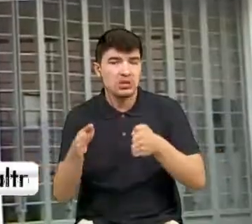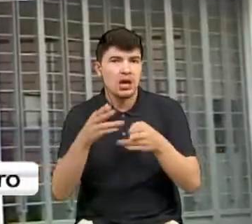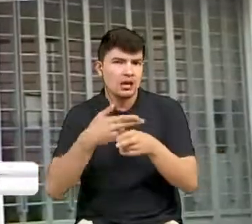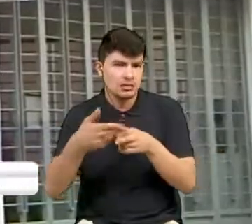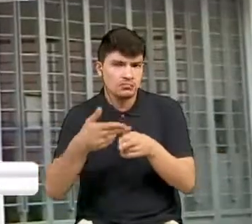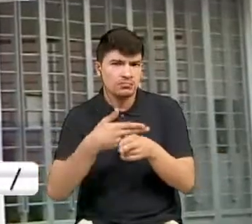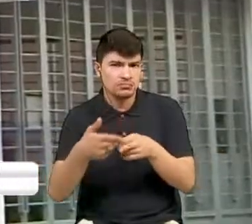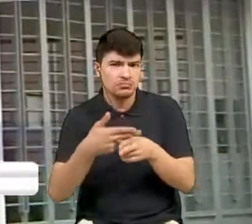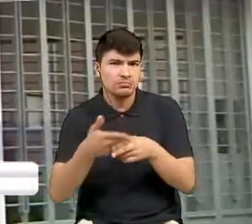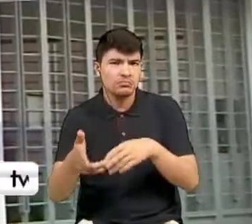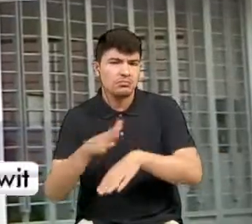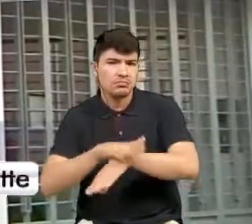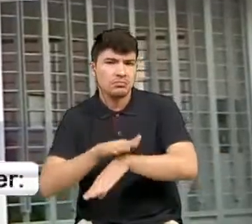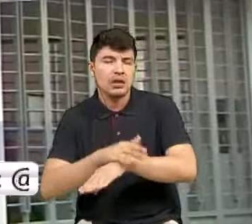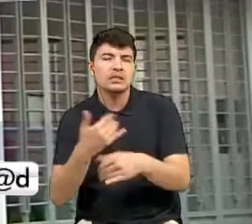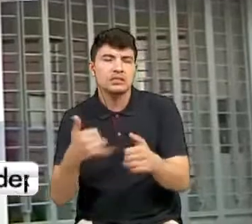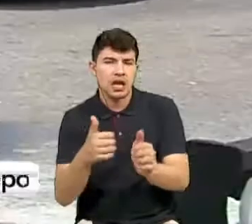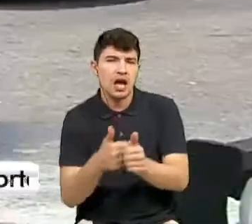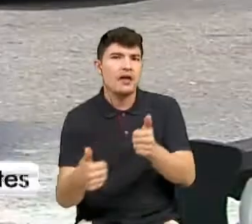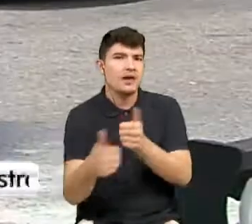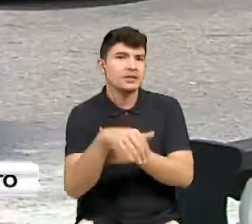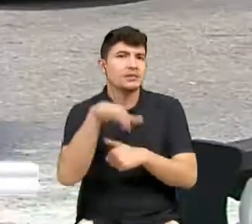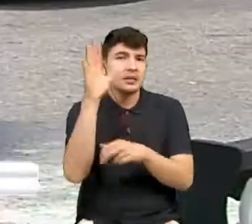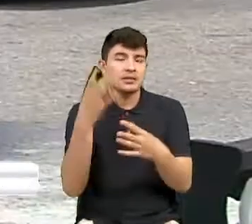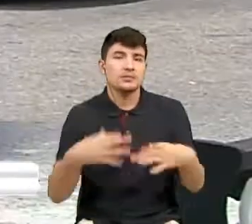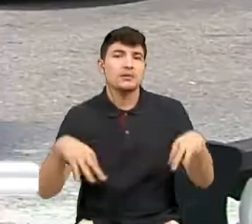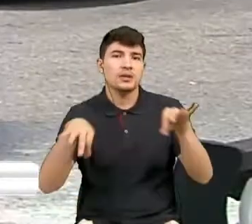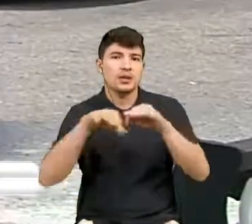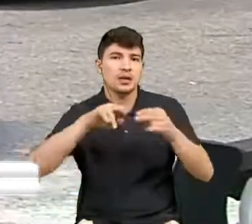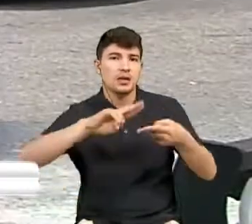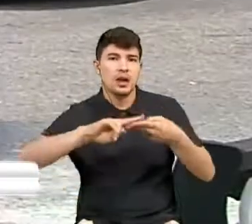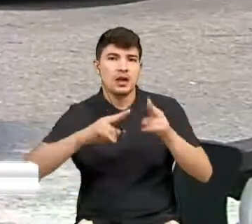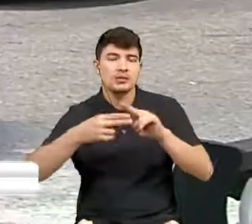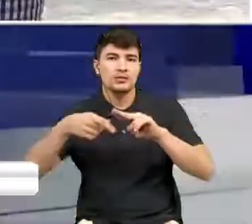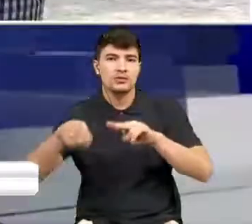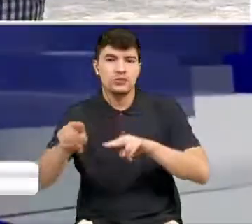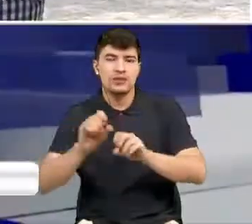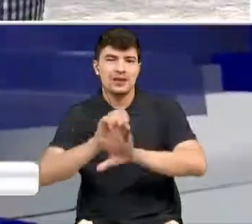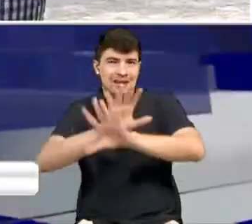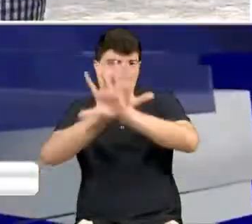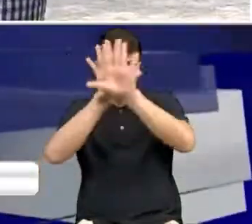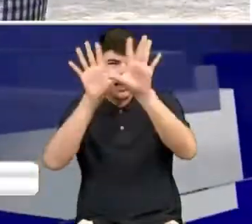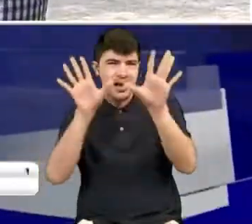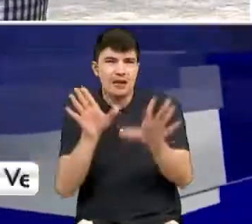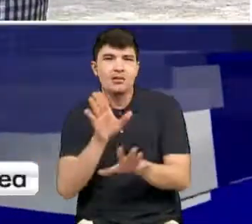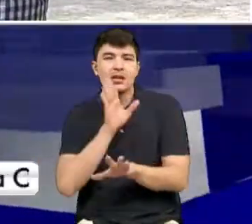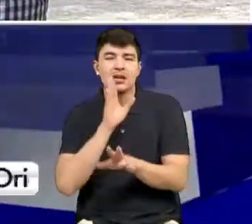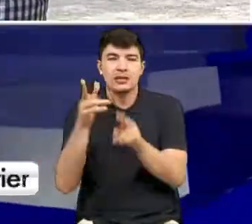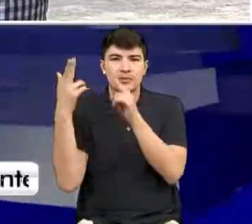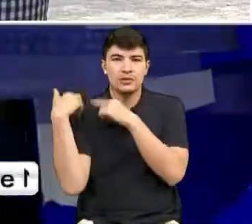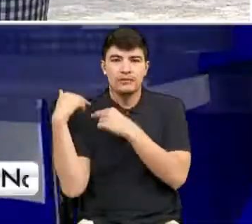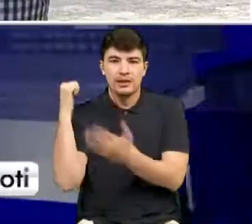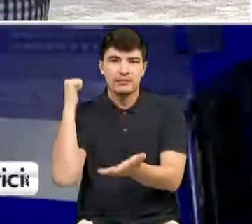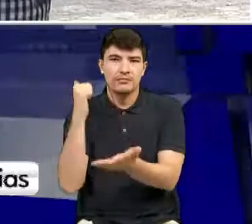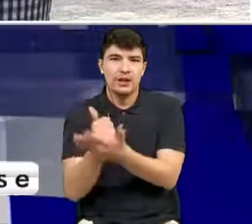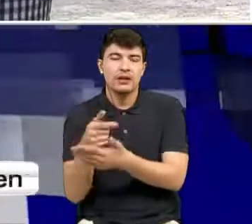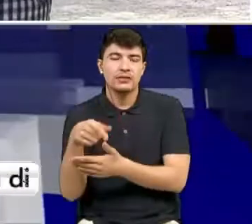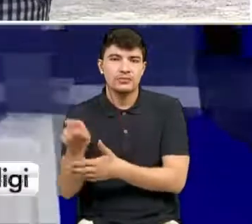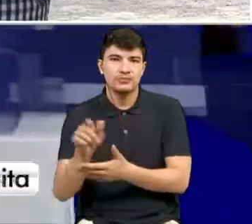próximas horas haya avances más importantes en lo que tiene que ver con la declaración de los autores materiales e intelectuales